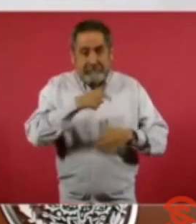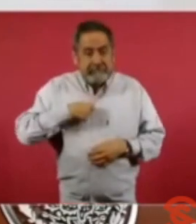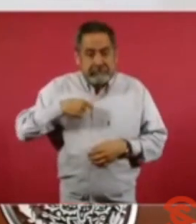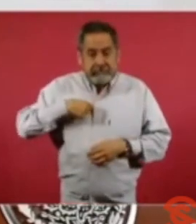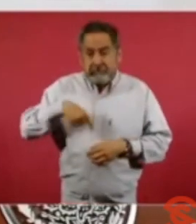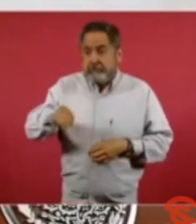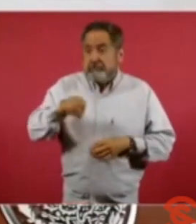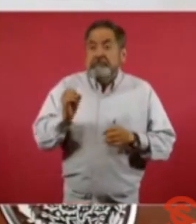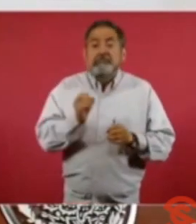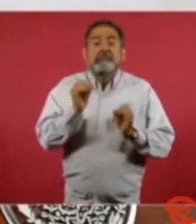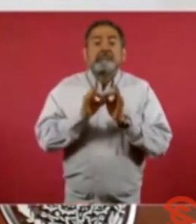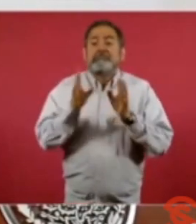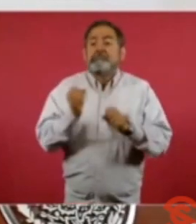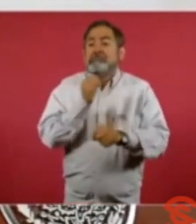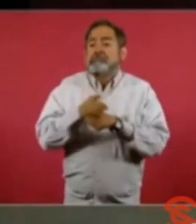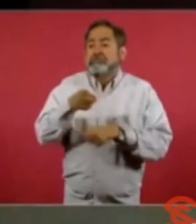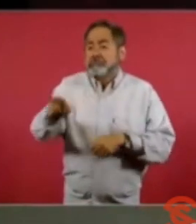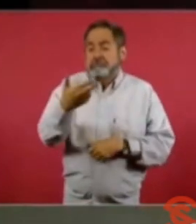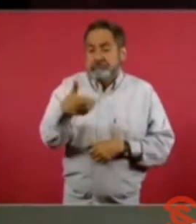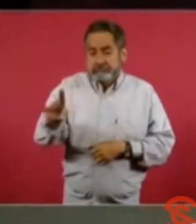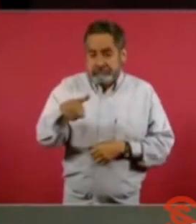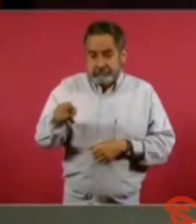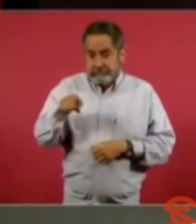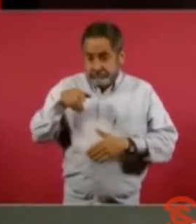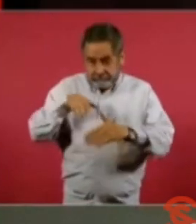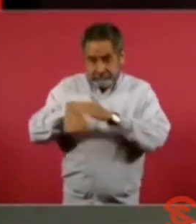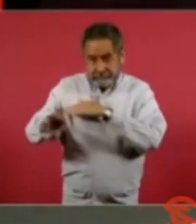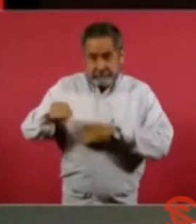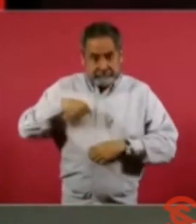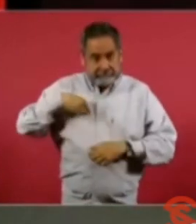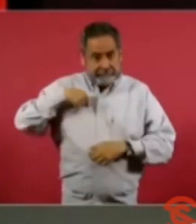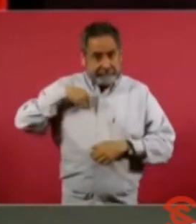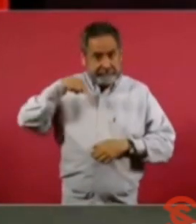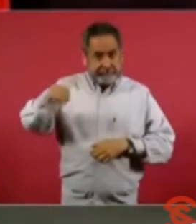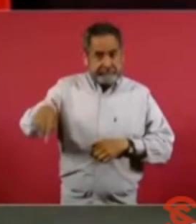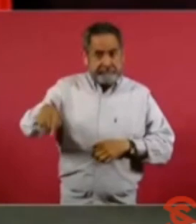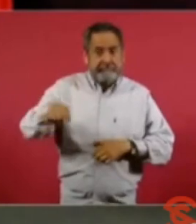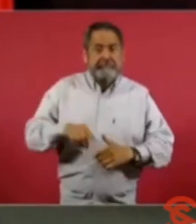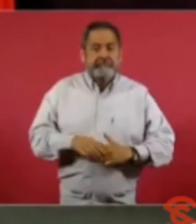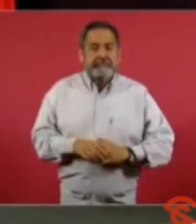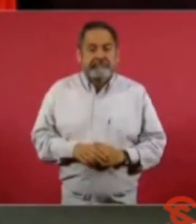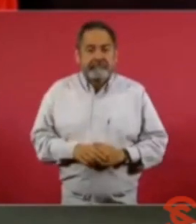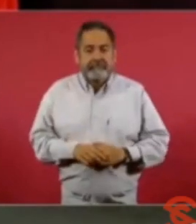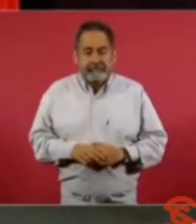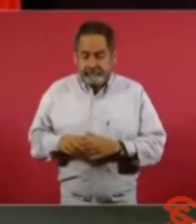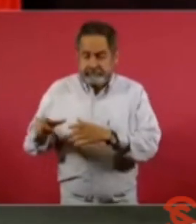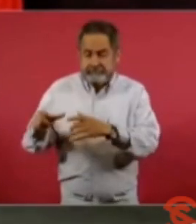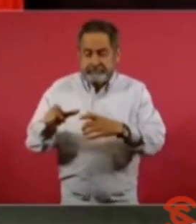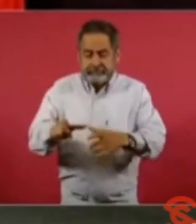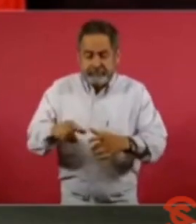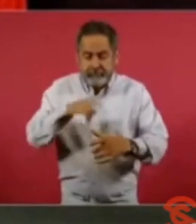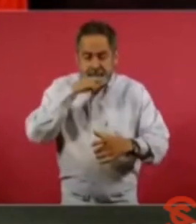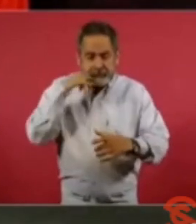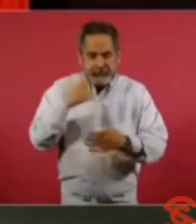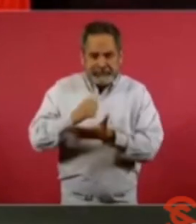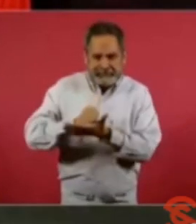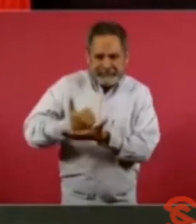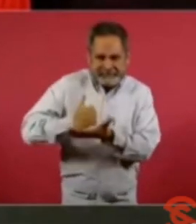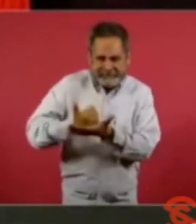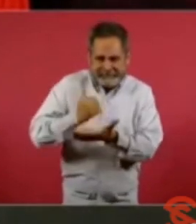tengo oportunidad de ir a un restaurant Este ahí están los